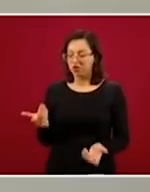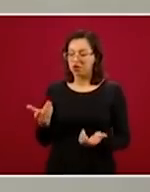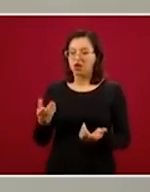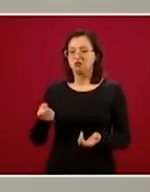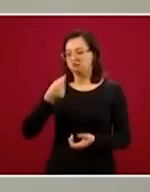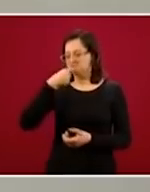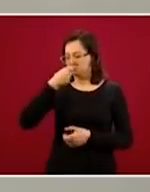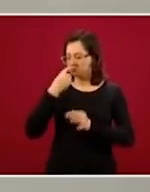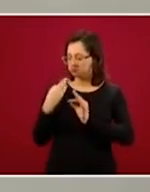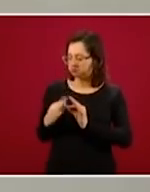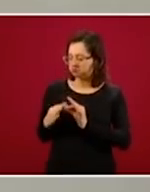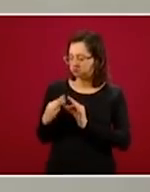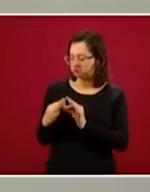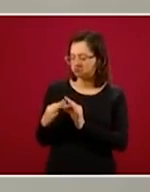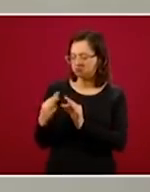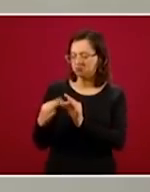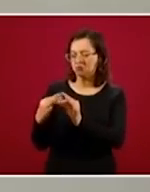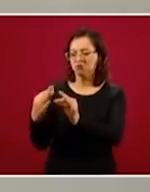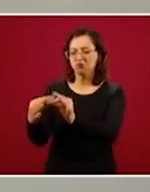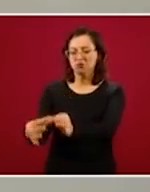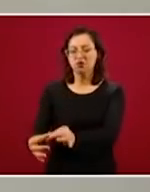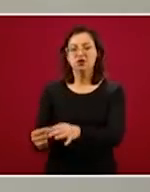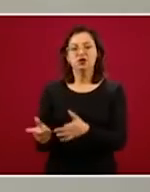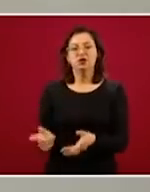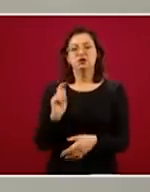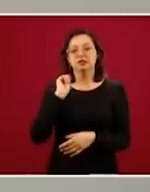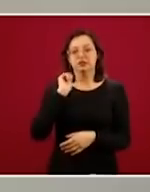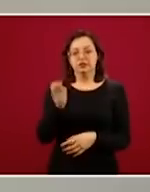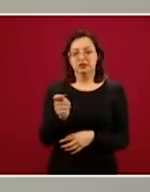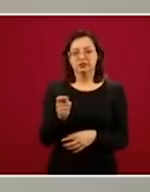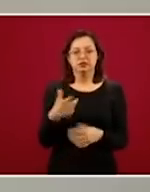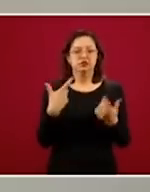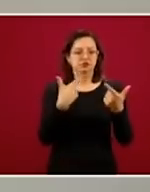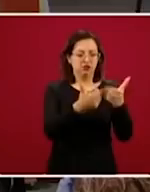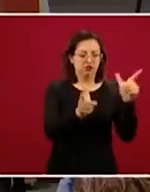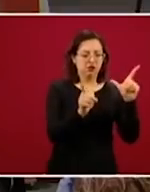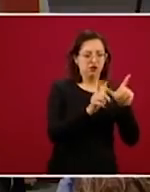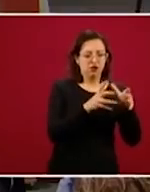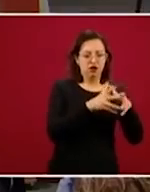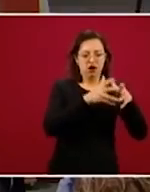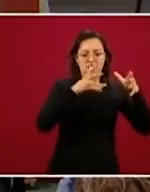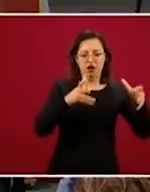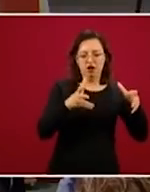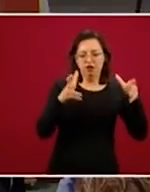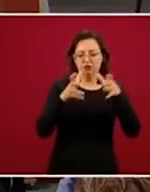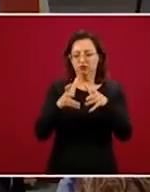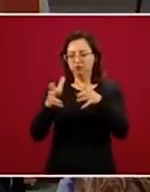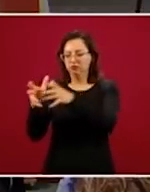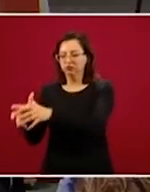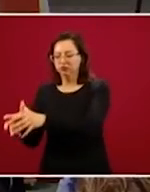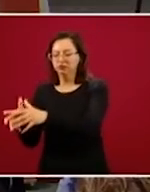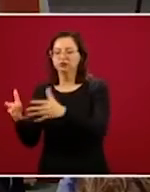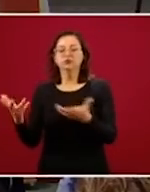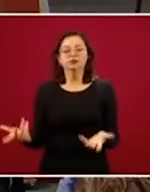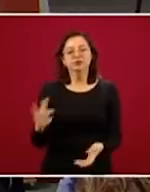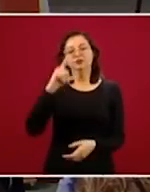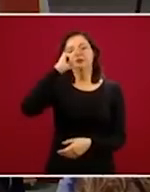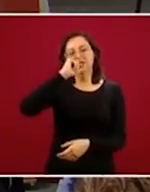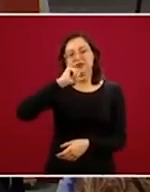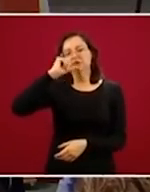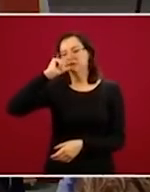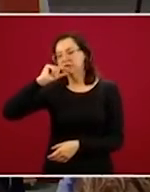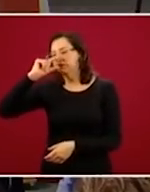esta cascada o medicamente o un mecanismo de pérdida de la eficiencia del tratamiento lleva a una